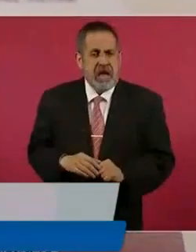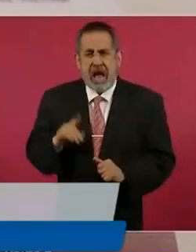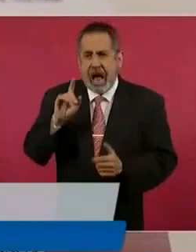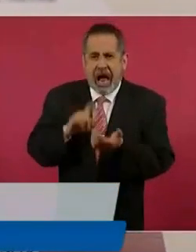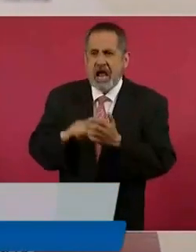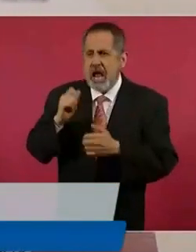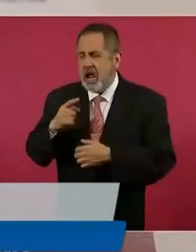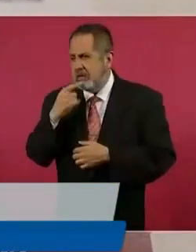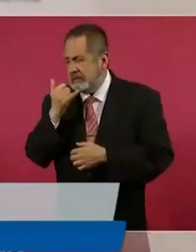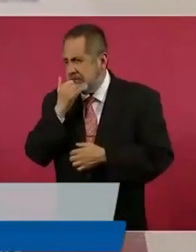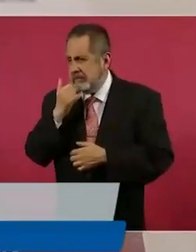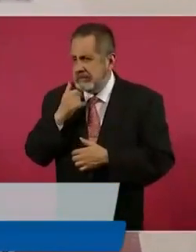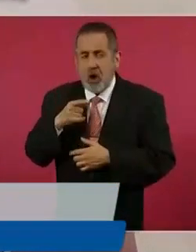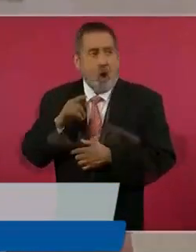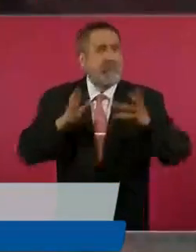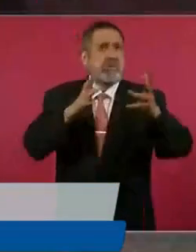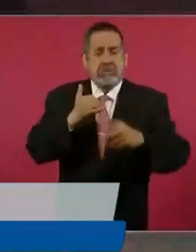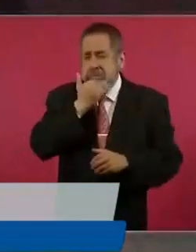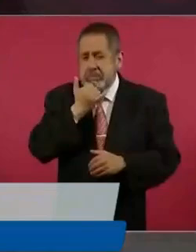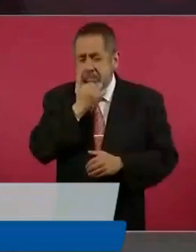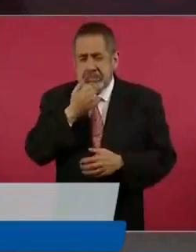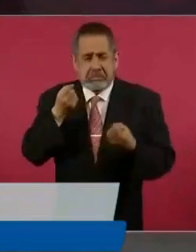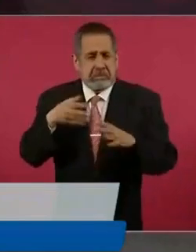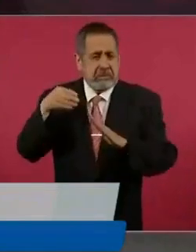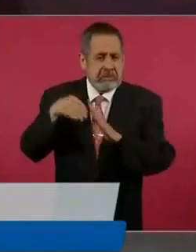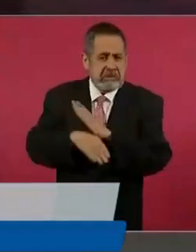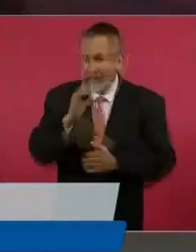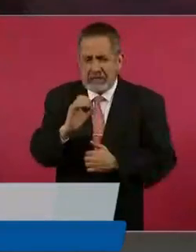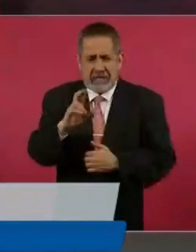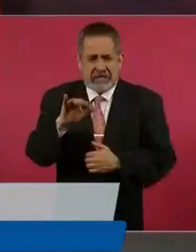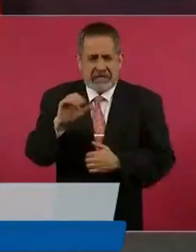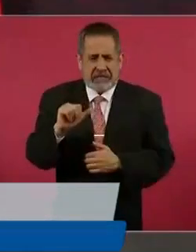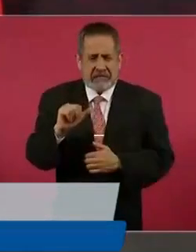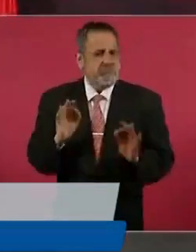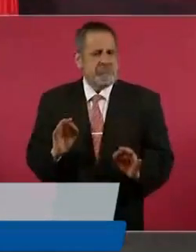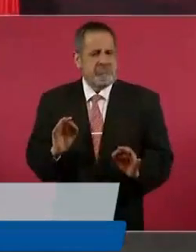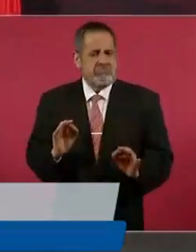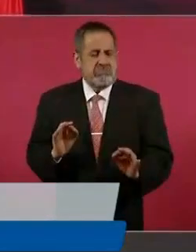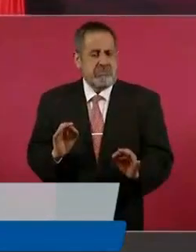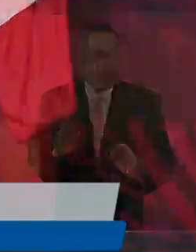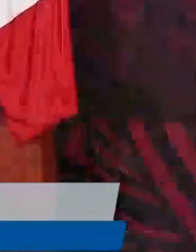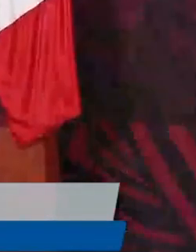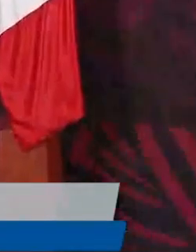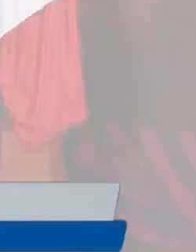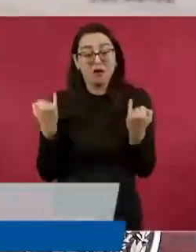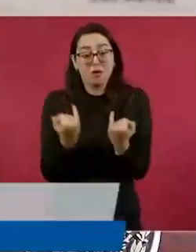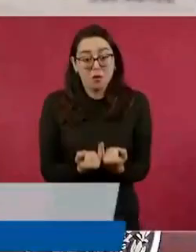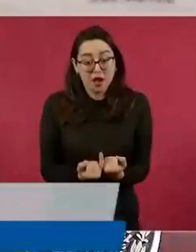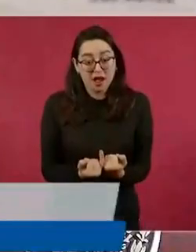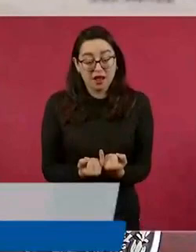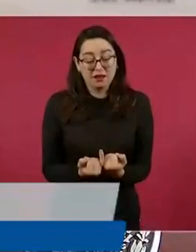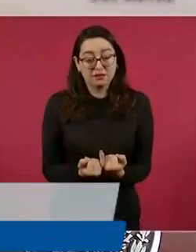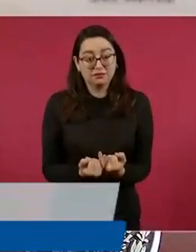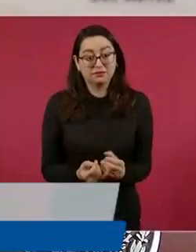ningún factor externo que pueda llevarnos a una crisis en lo económico, pero desde luego no sabemos. Yo